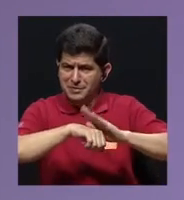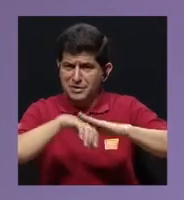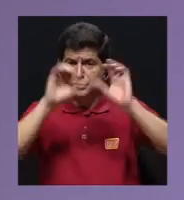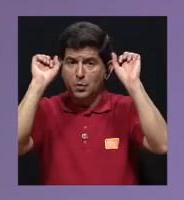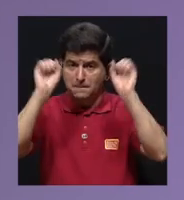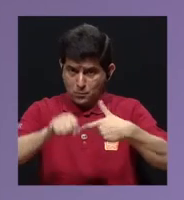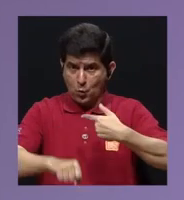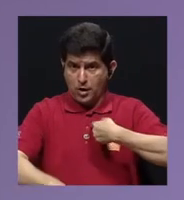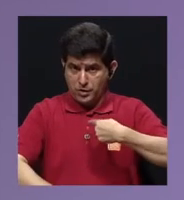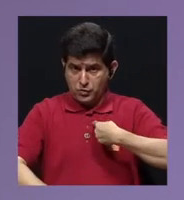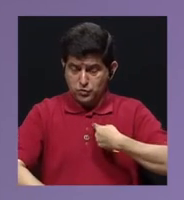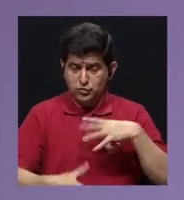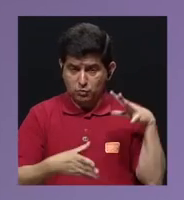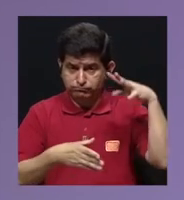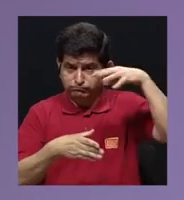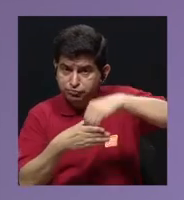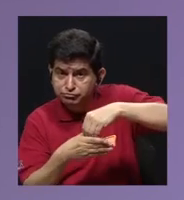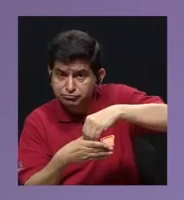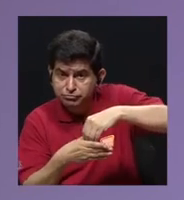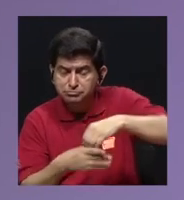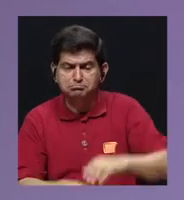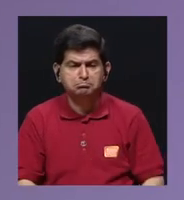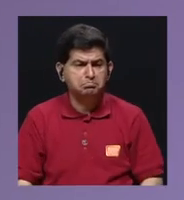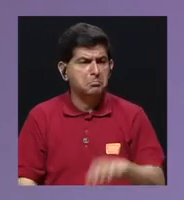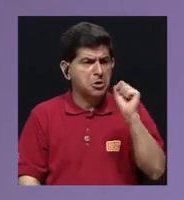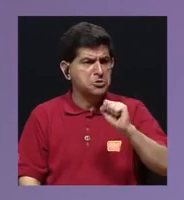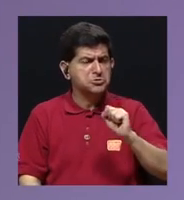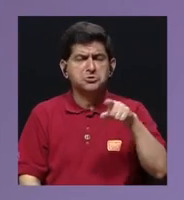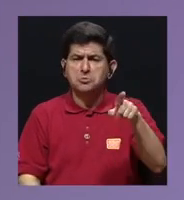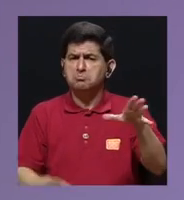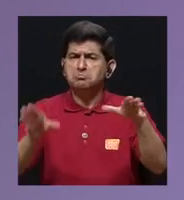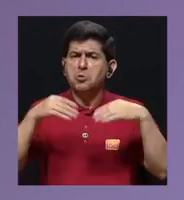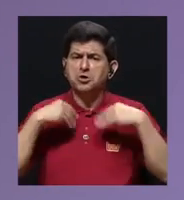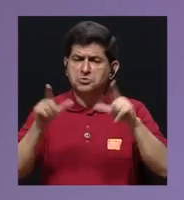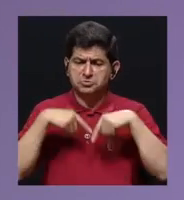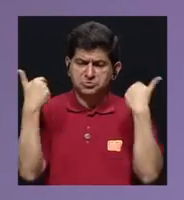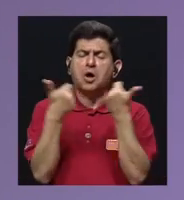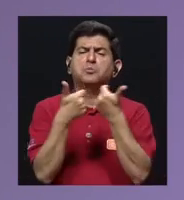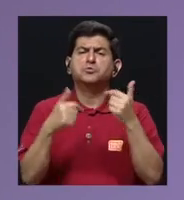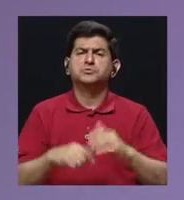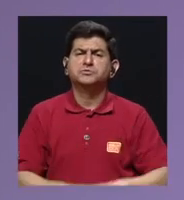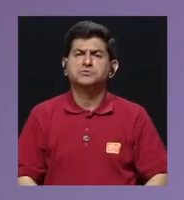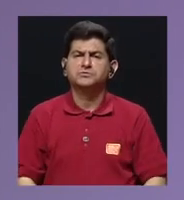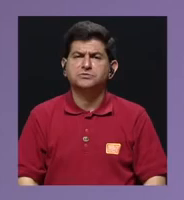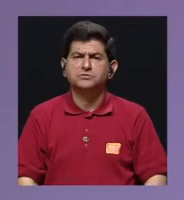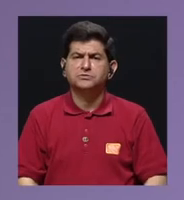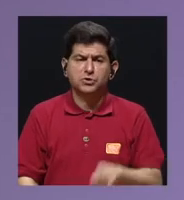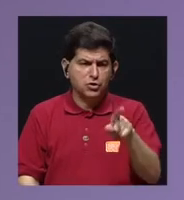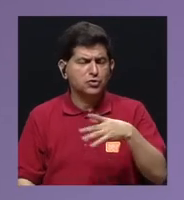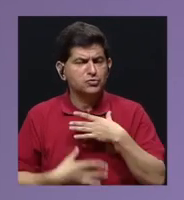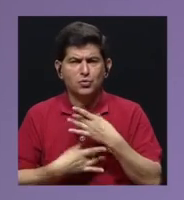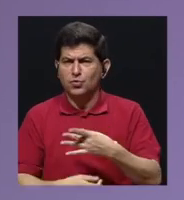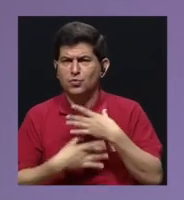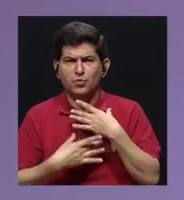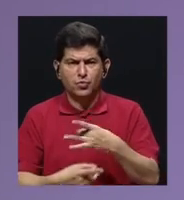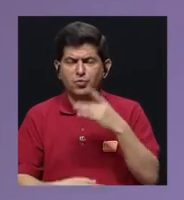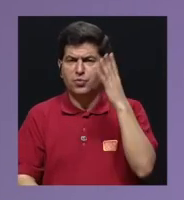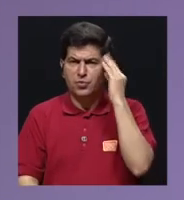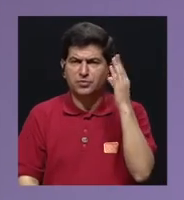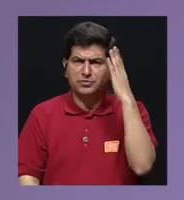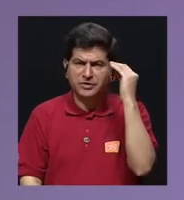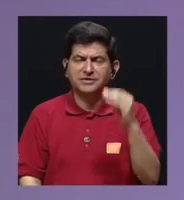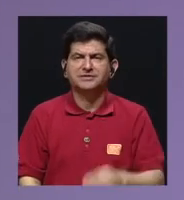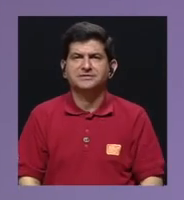que si podía involucrarse. Y por supuesto que lo aceptamos en el grupo y fue muy, muy interesante la